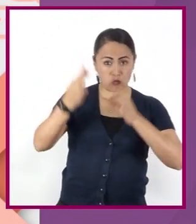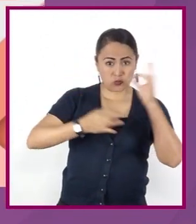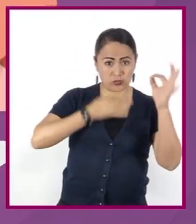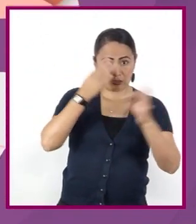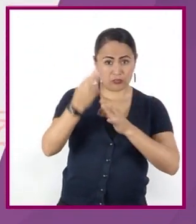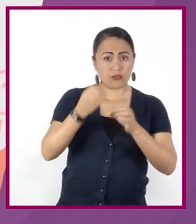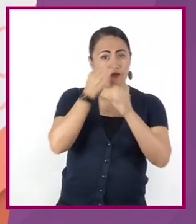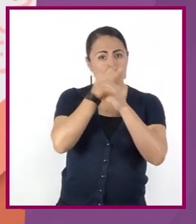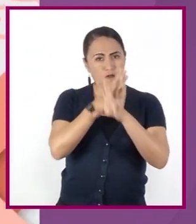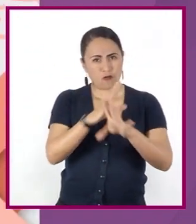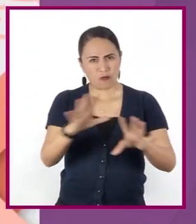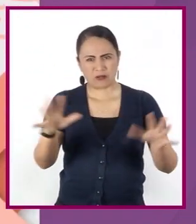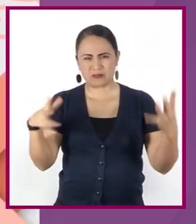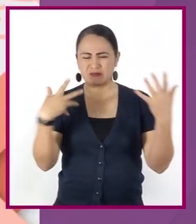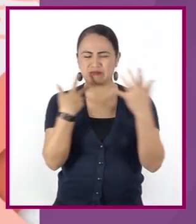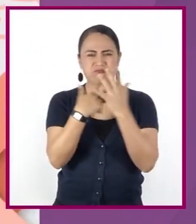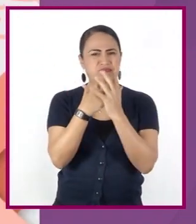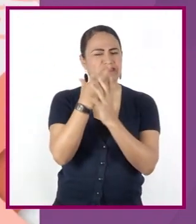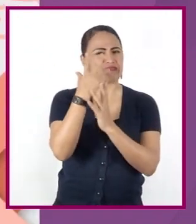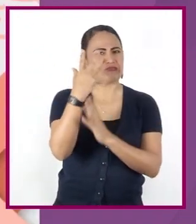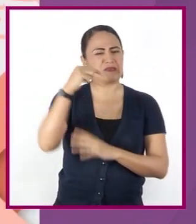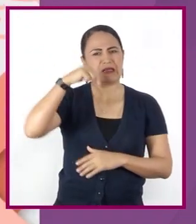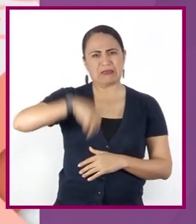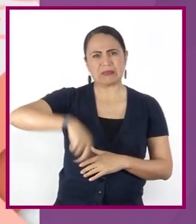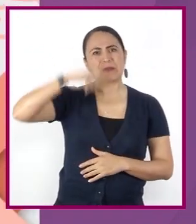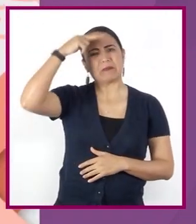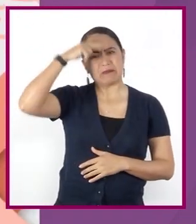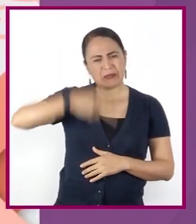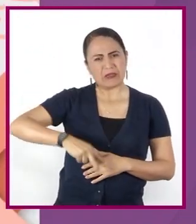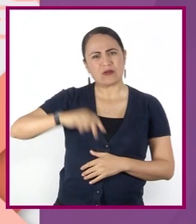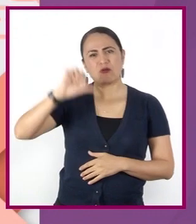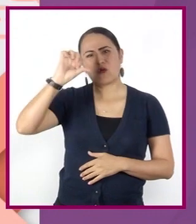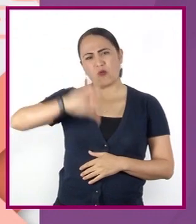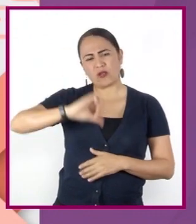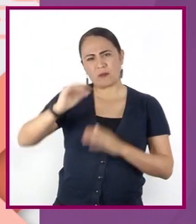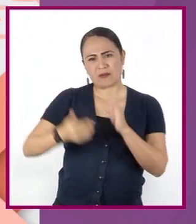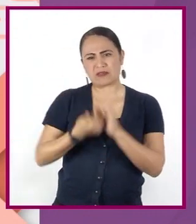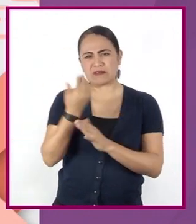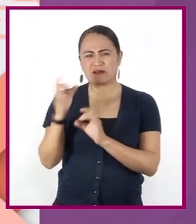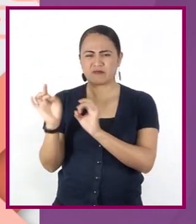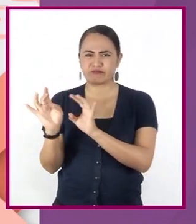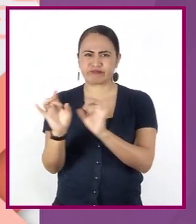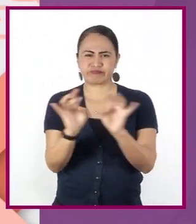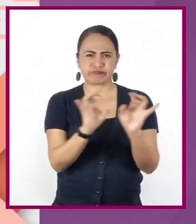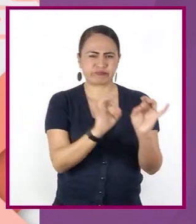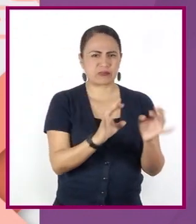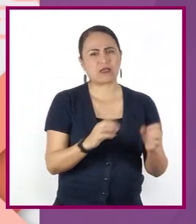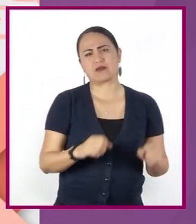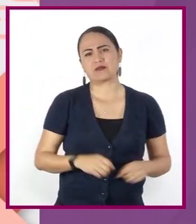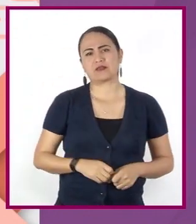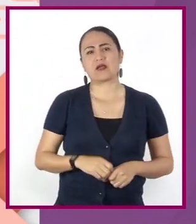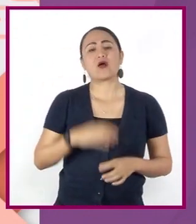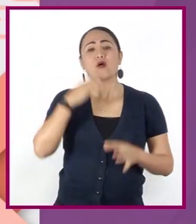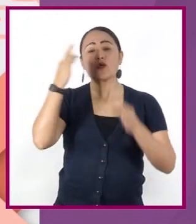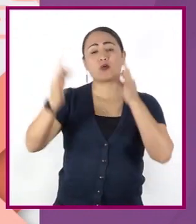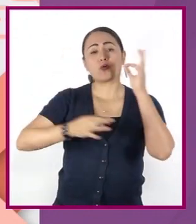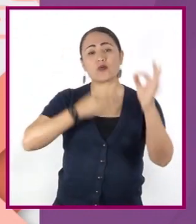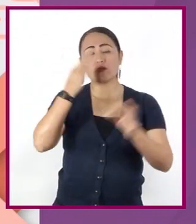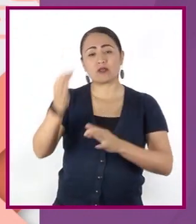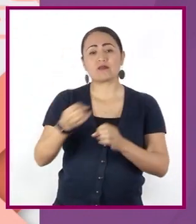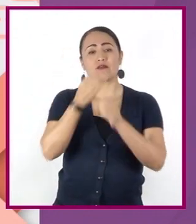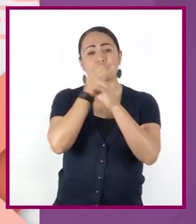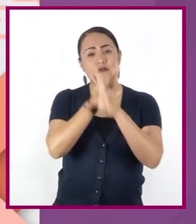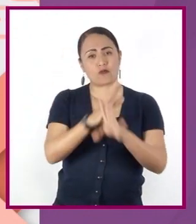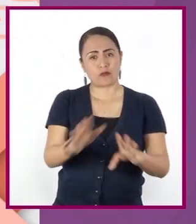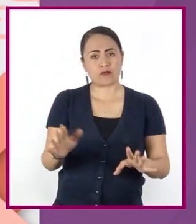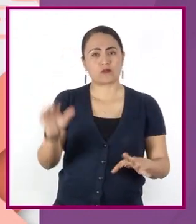datos bastante abrumadores sobre lo que aqueja a México esta mañana a decir la noticia con datos sobre lo